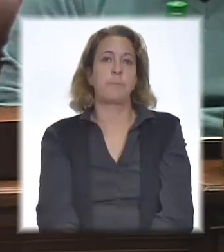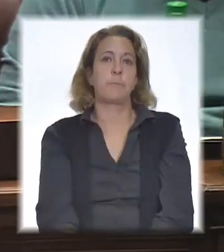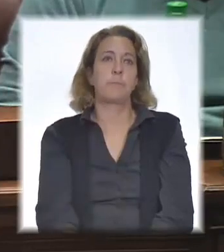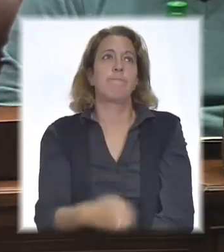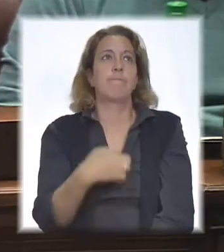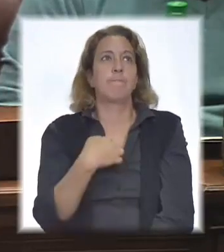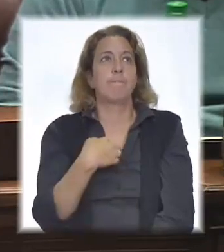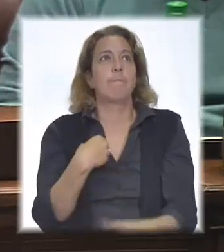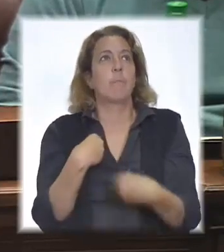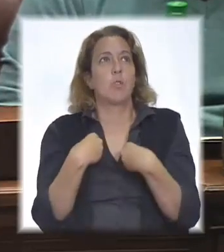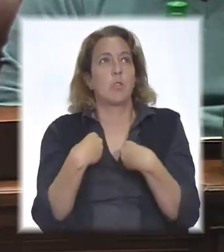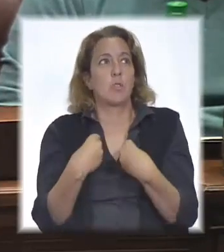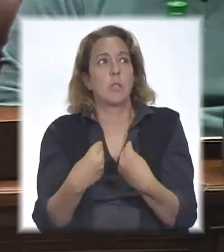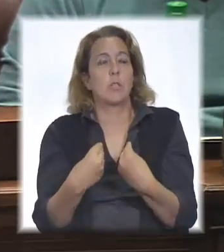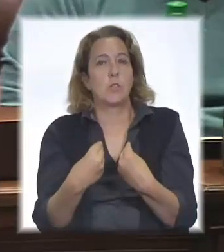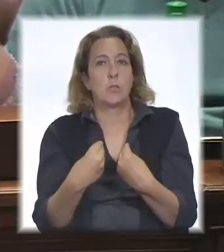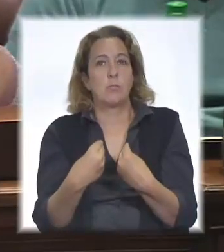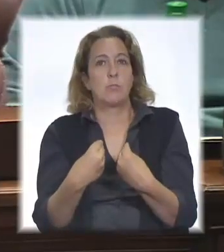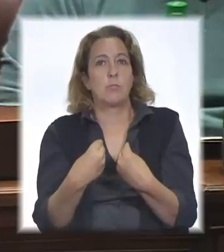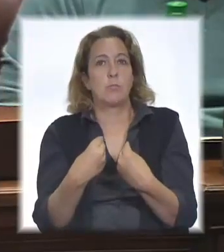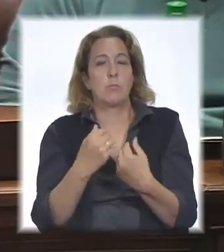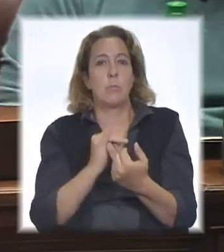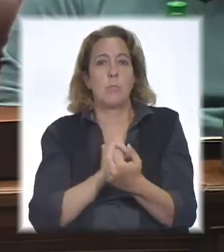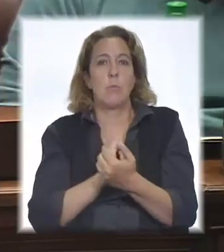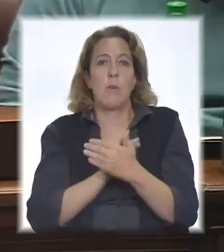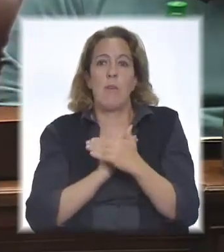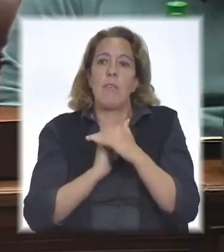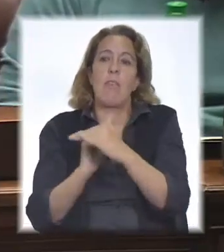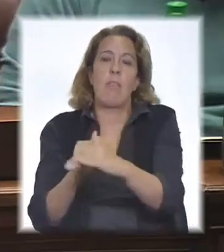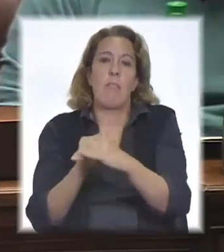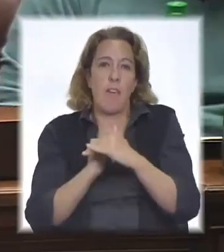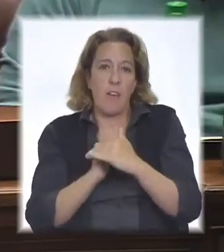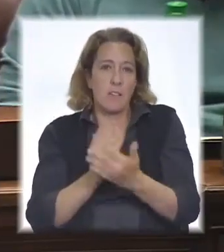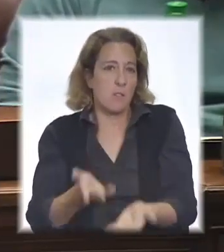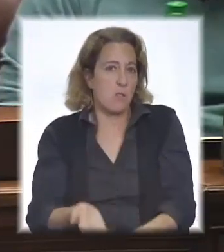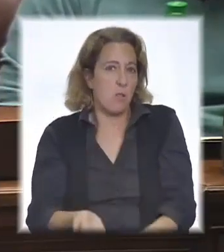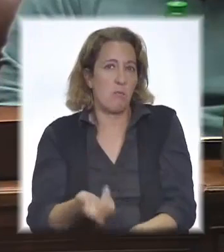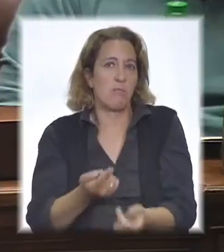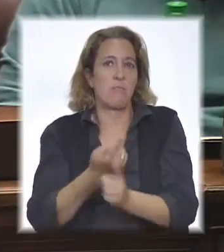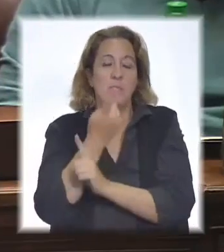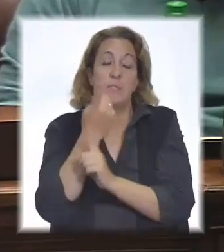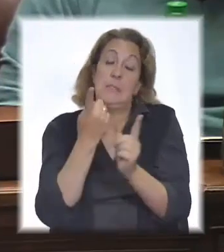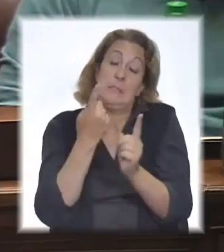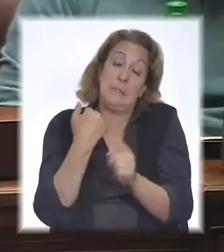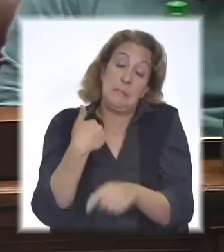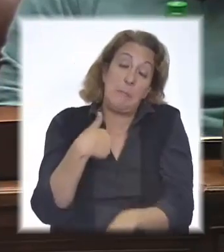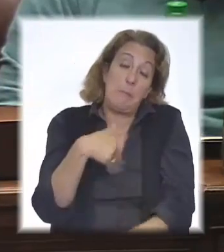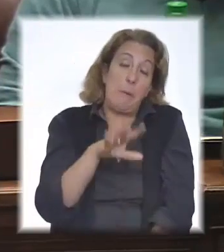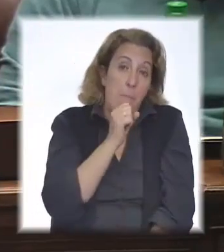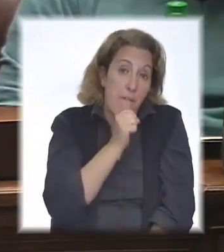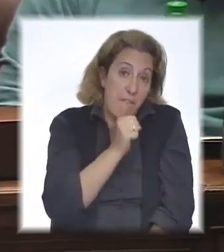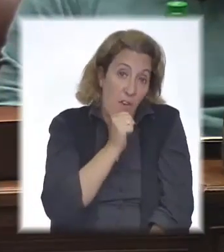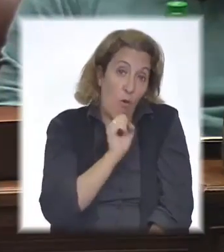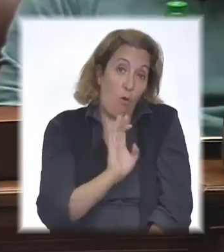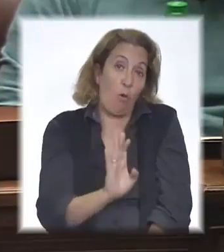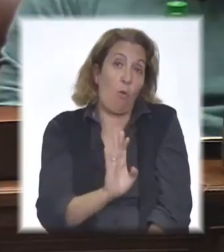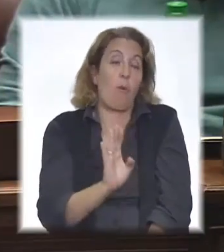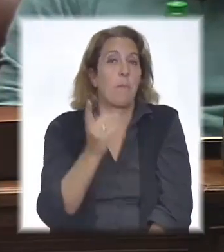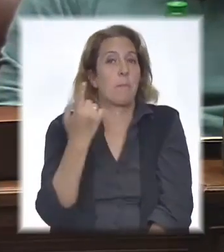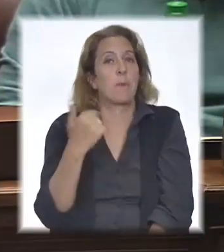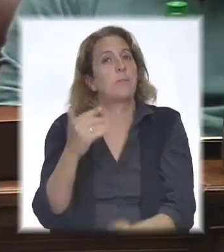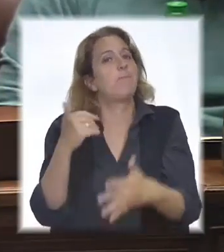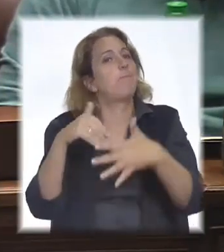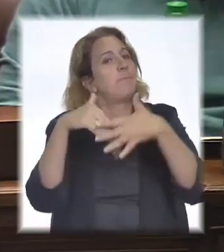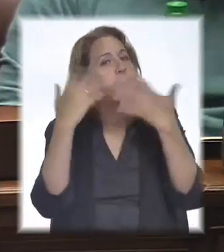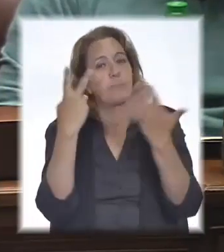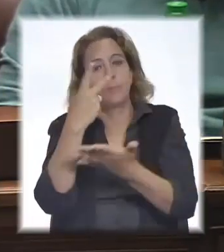yo siento una gran identificación quizás claro uno se va poniendo más viejo pero cualquiera que